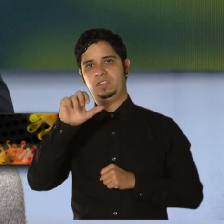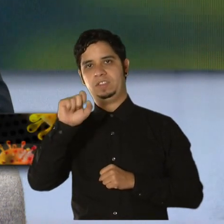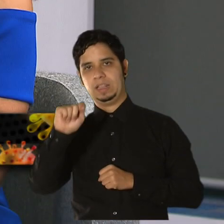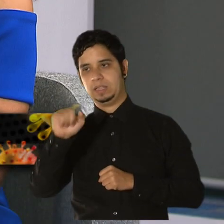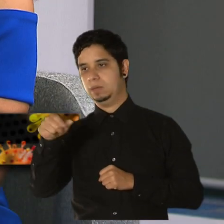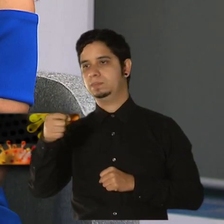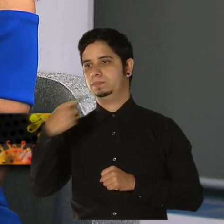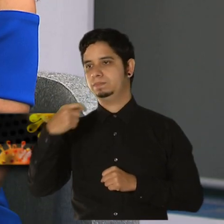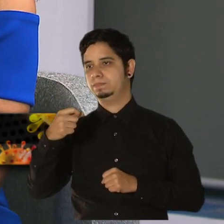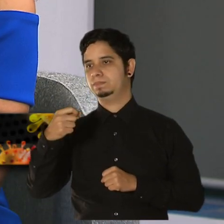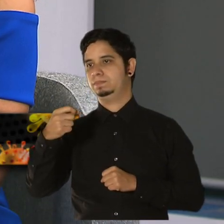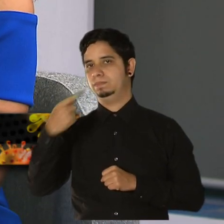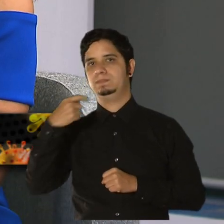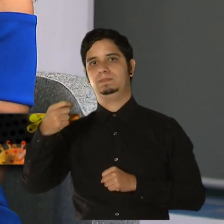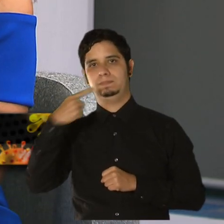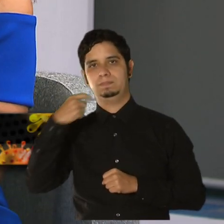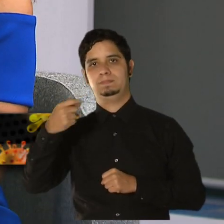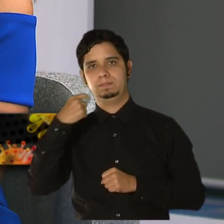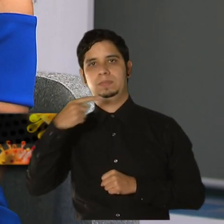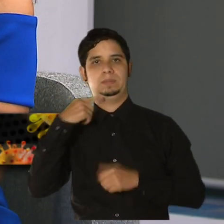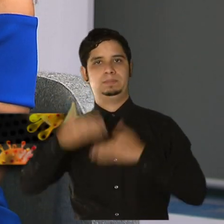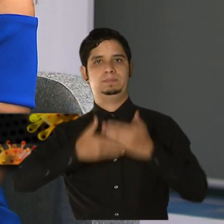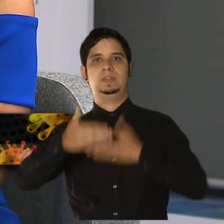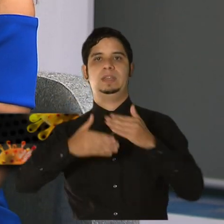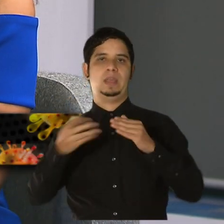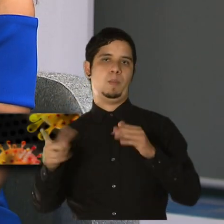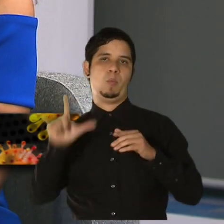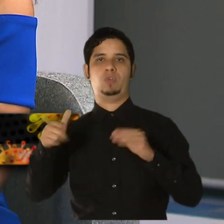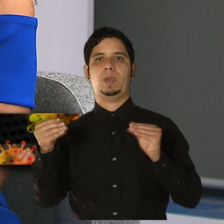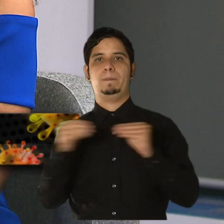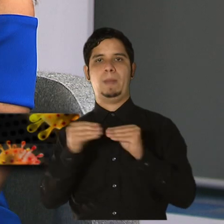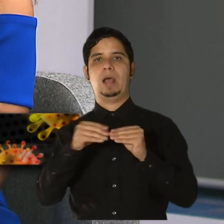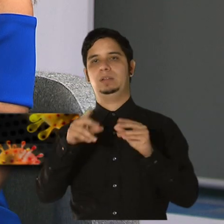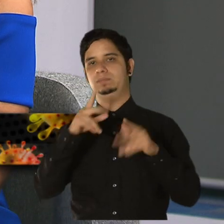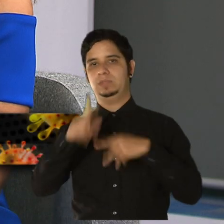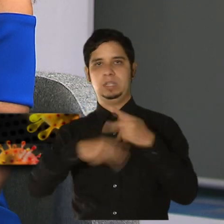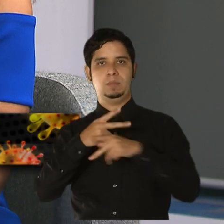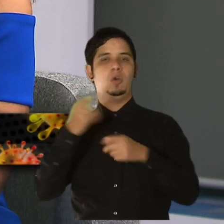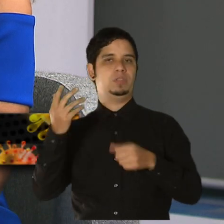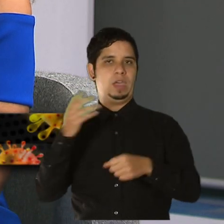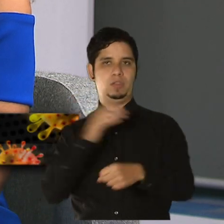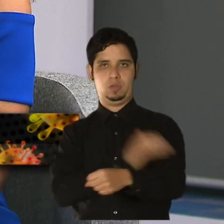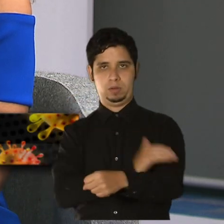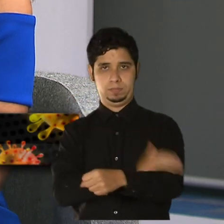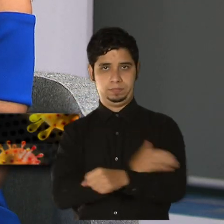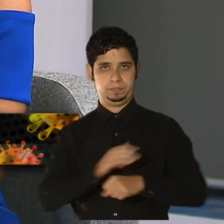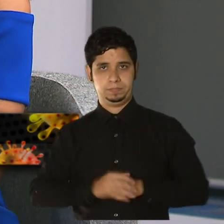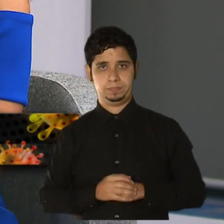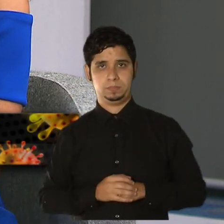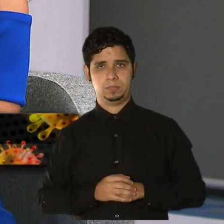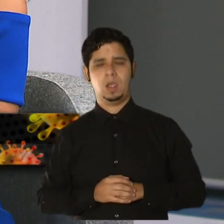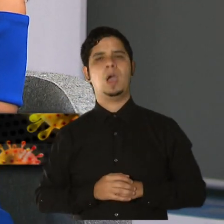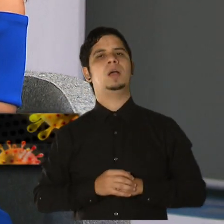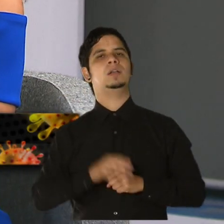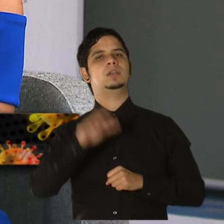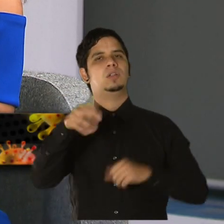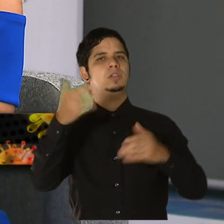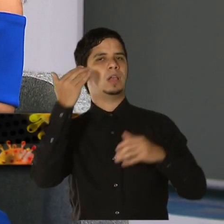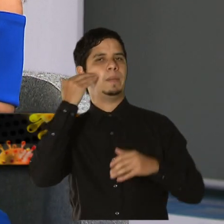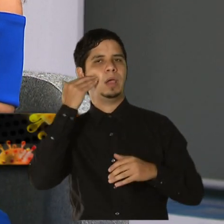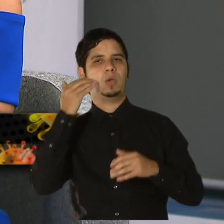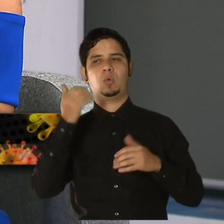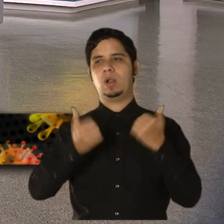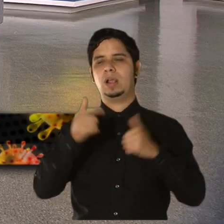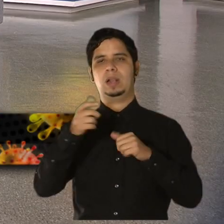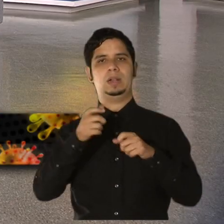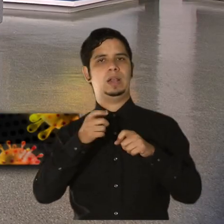Y en años recientes hay en el mercado el uso y abuso del fentanilo. Hablemos un poco de cuál es el efecto de eso sobre